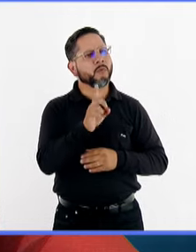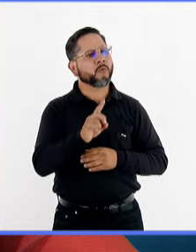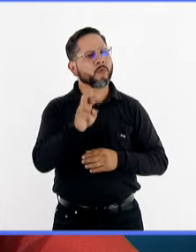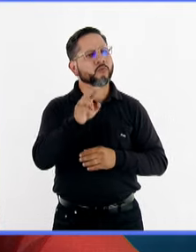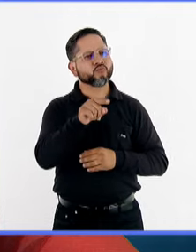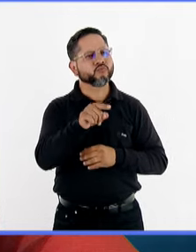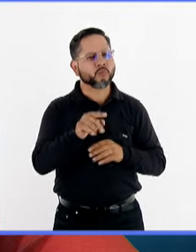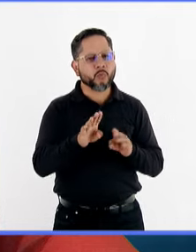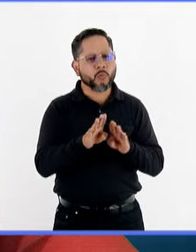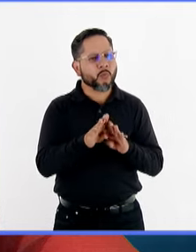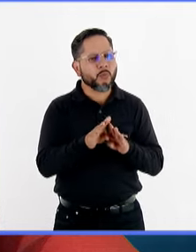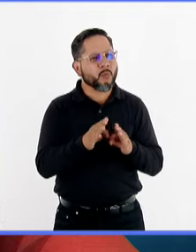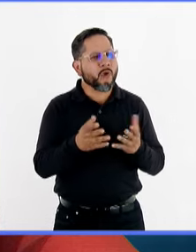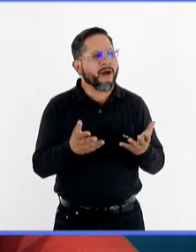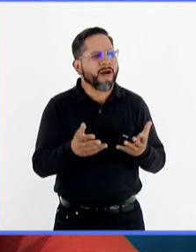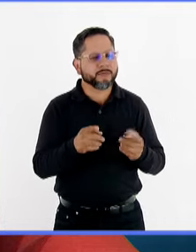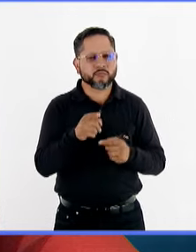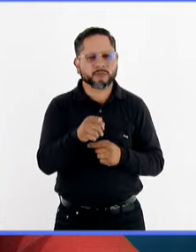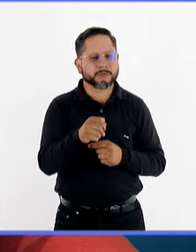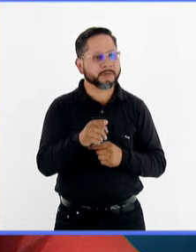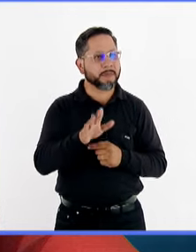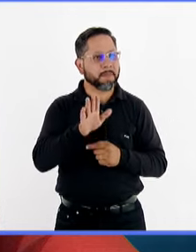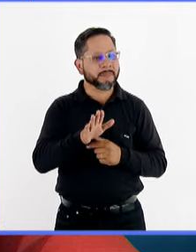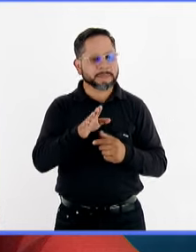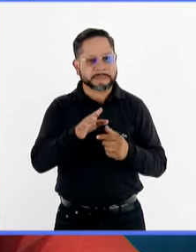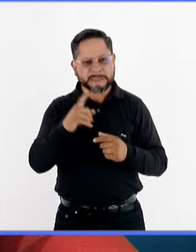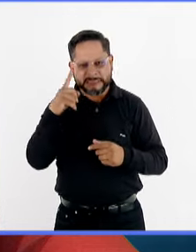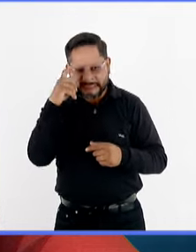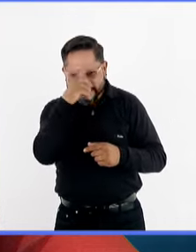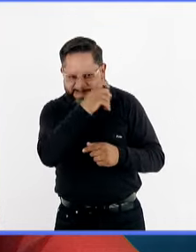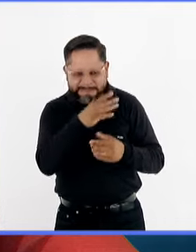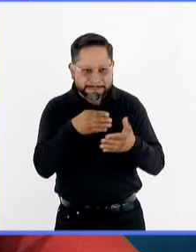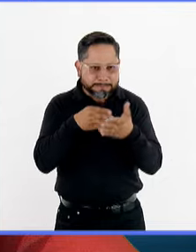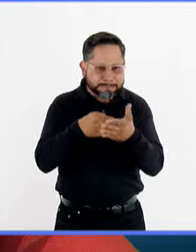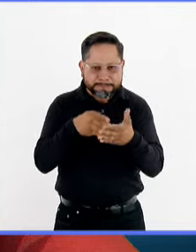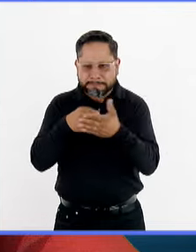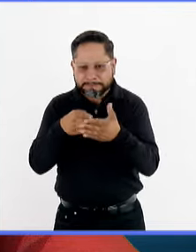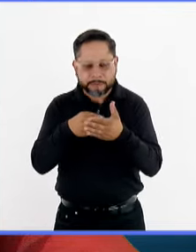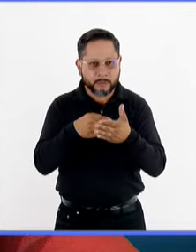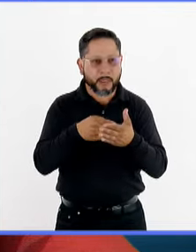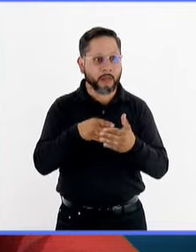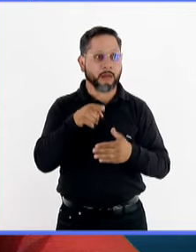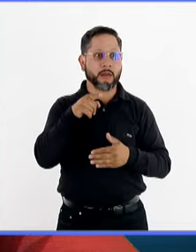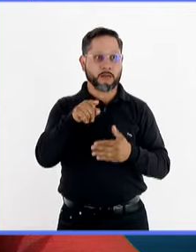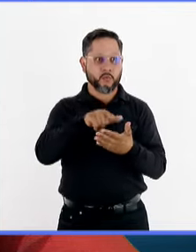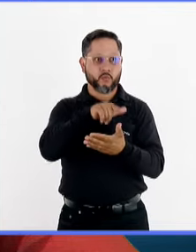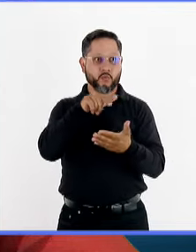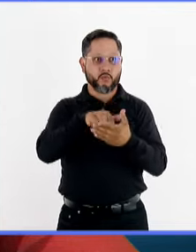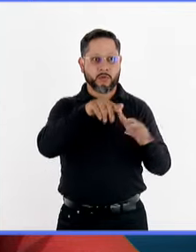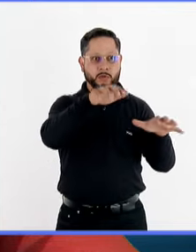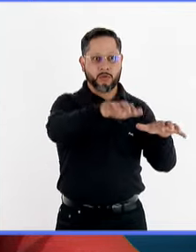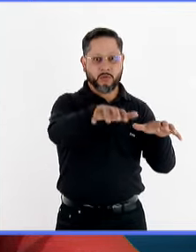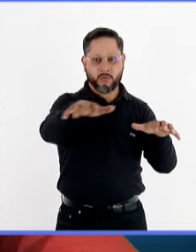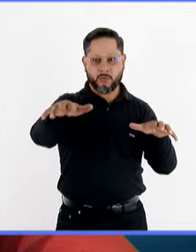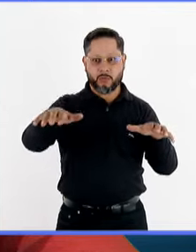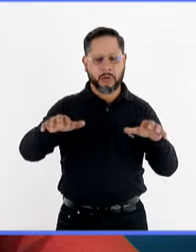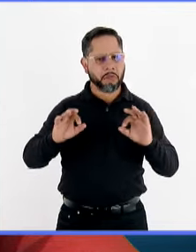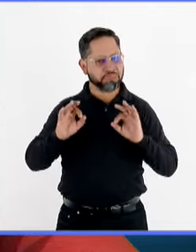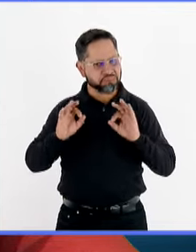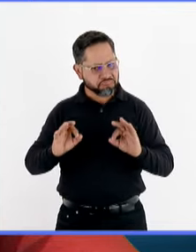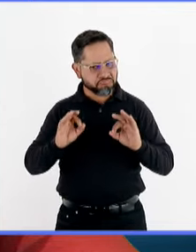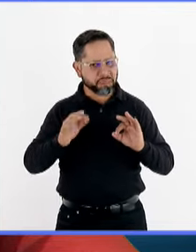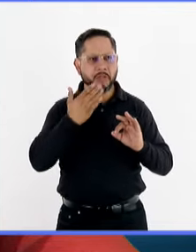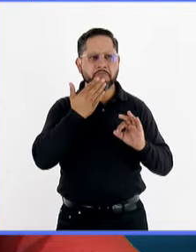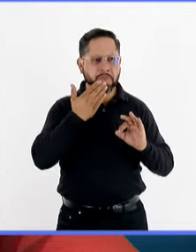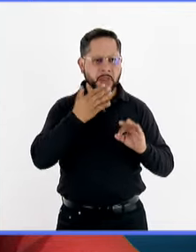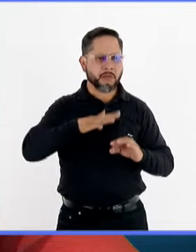qué cuidados, qué retos deben tener para mantener en un espacio con, digamos, con las condiciones, las